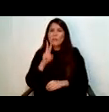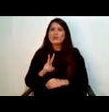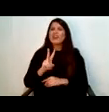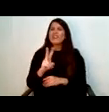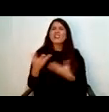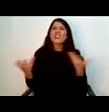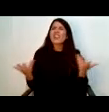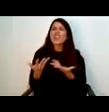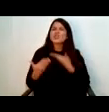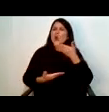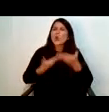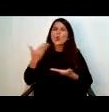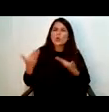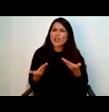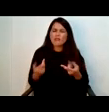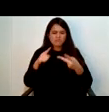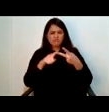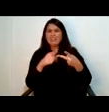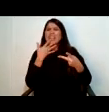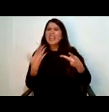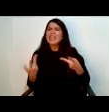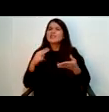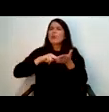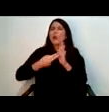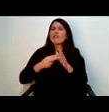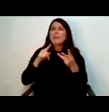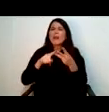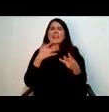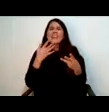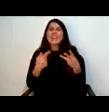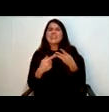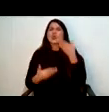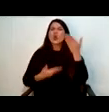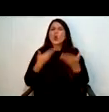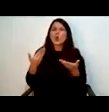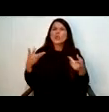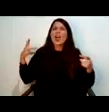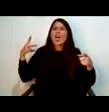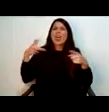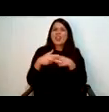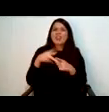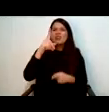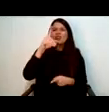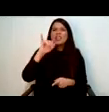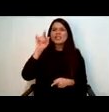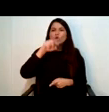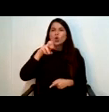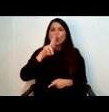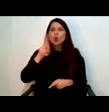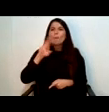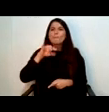también qué es un problema, qué es una conducta inadecuada o qué es una conducta disruptiva. También